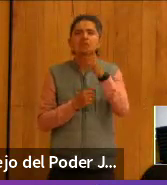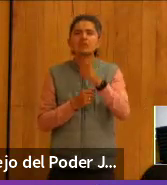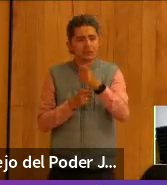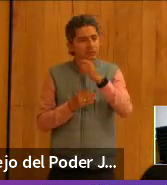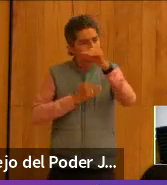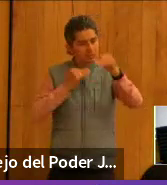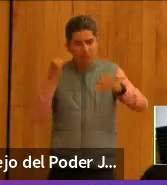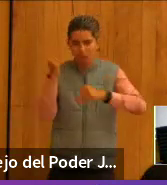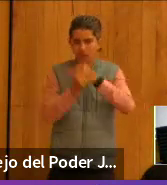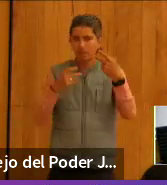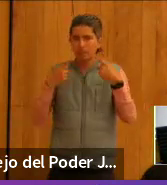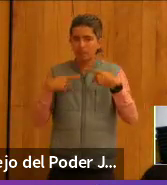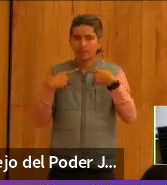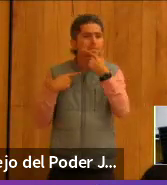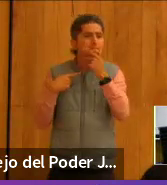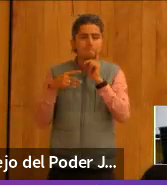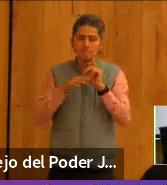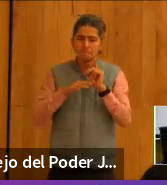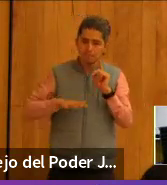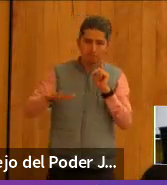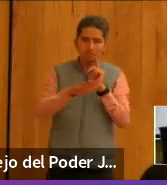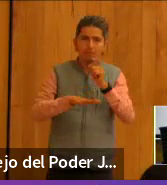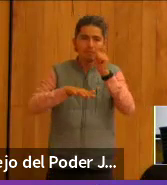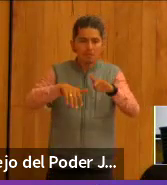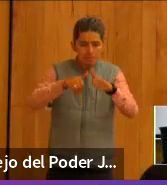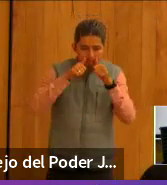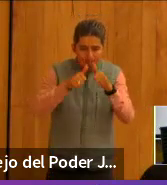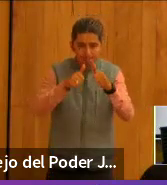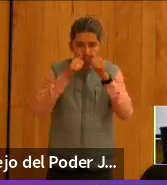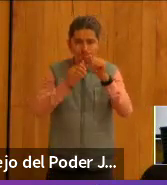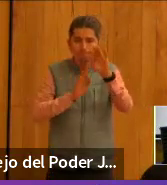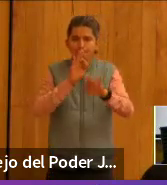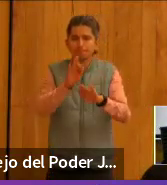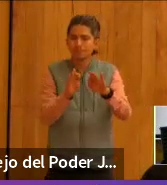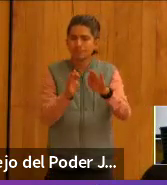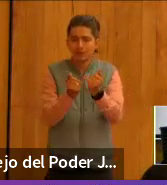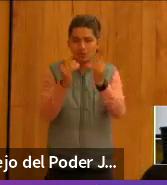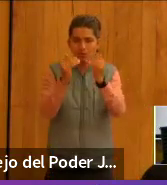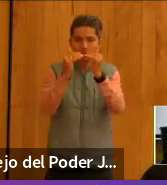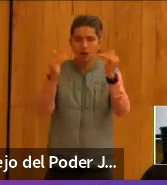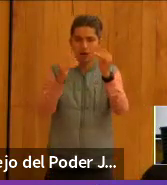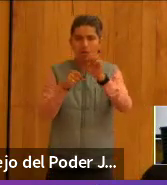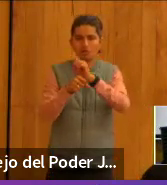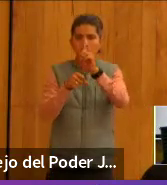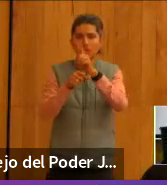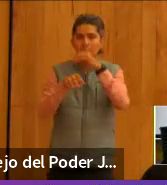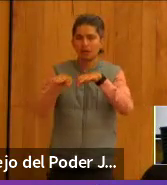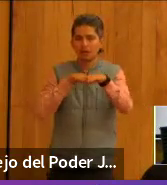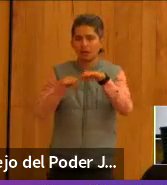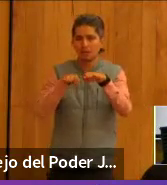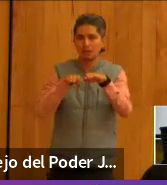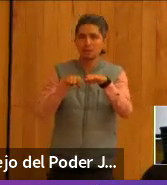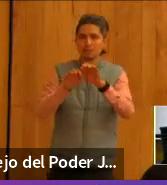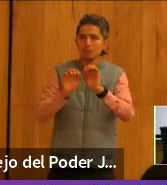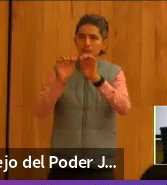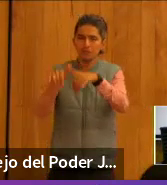todas las personas deben de ser tratadas o de tener las mismas oportunidades laborales y ya no